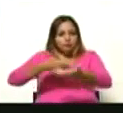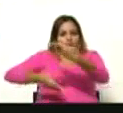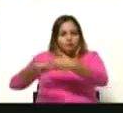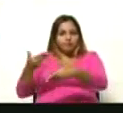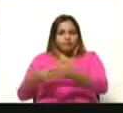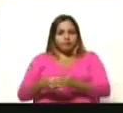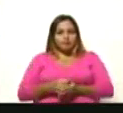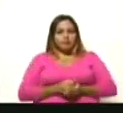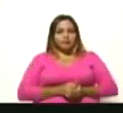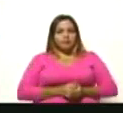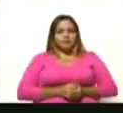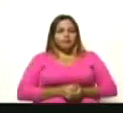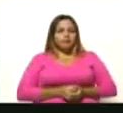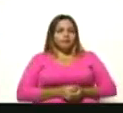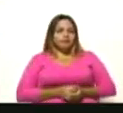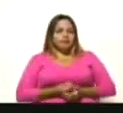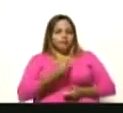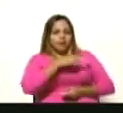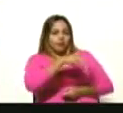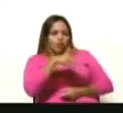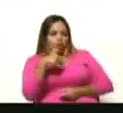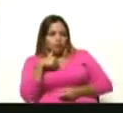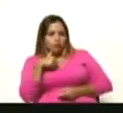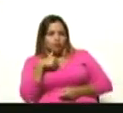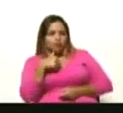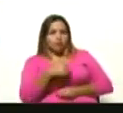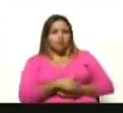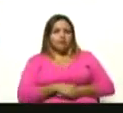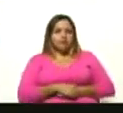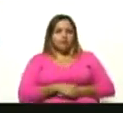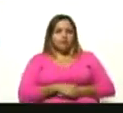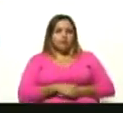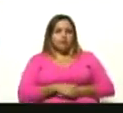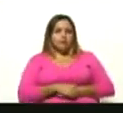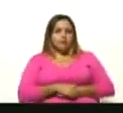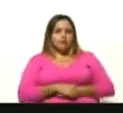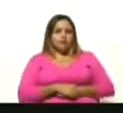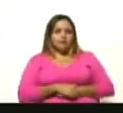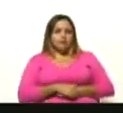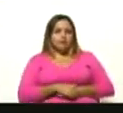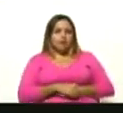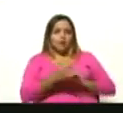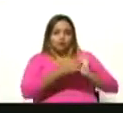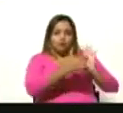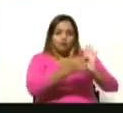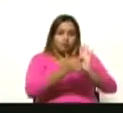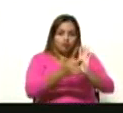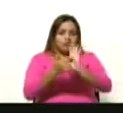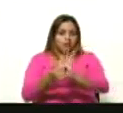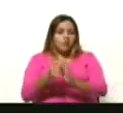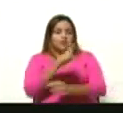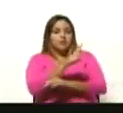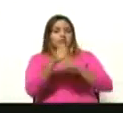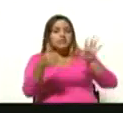sector. Nosotros como ALAS, que representamos 16 países,